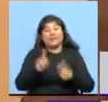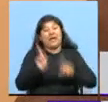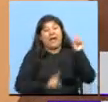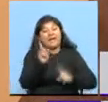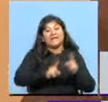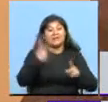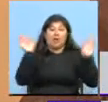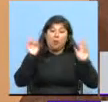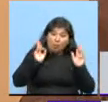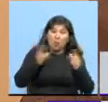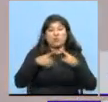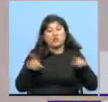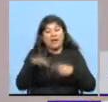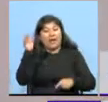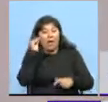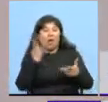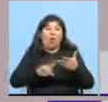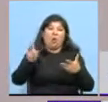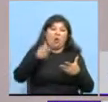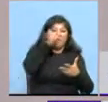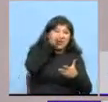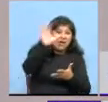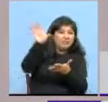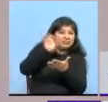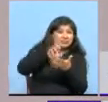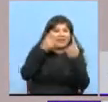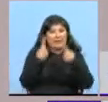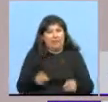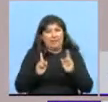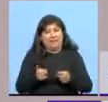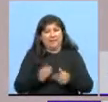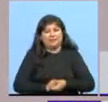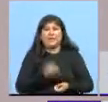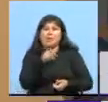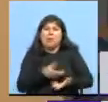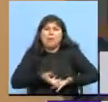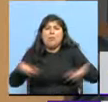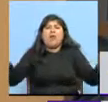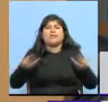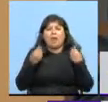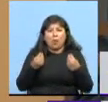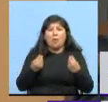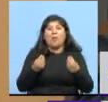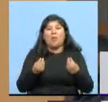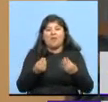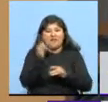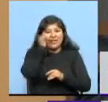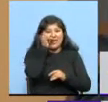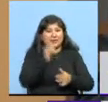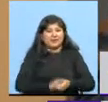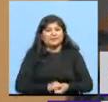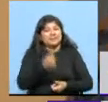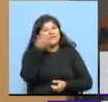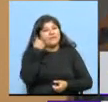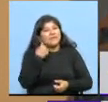video también. Ajá. Ahora, esto lo has mandado, ¿cómo llegó a todos los medios? A la noche